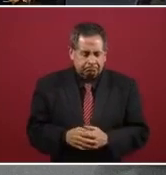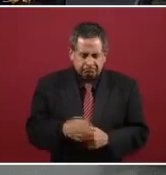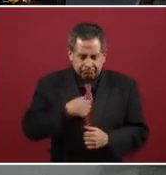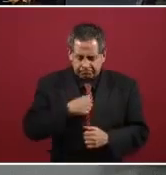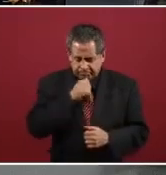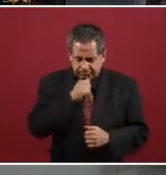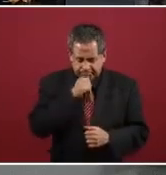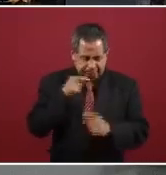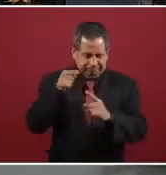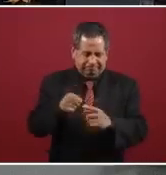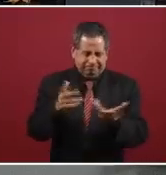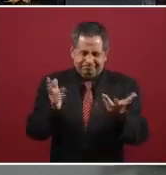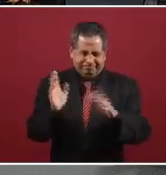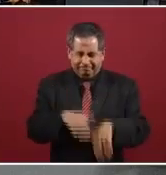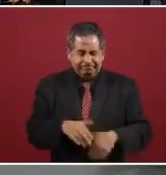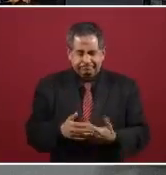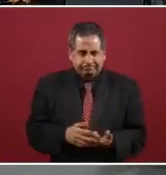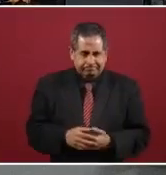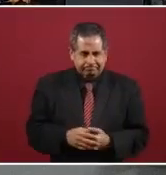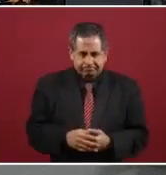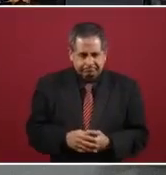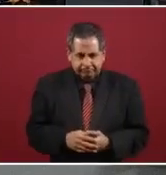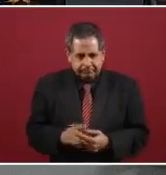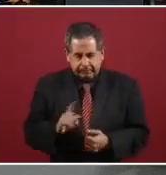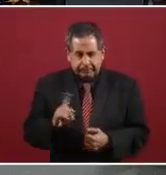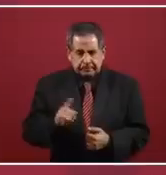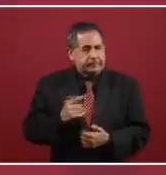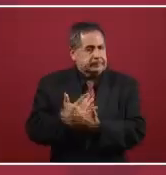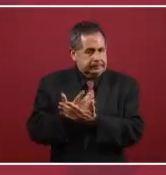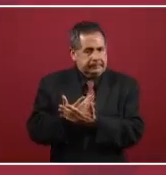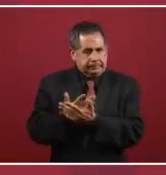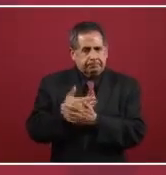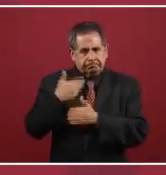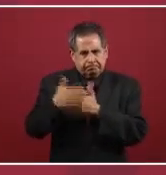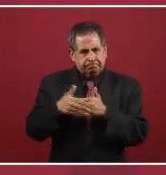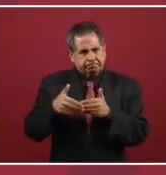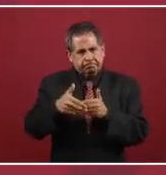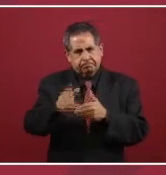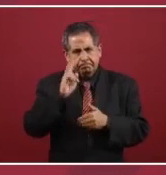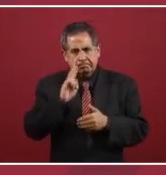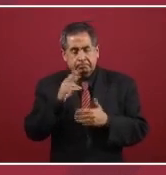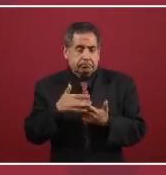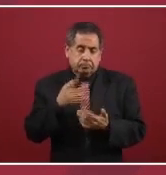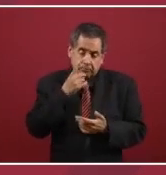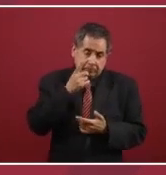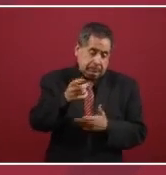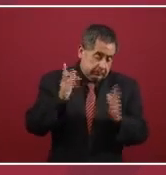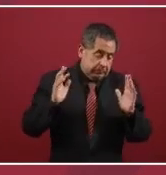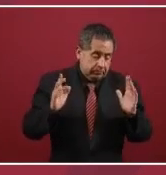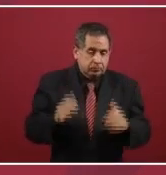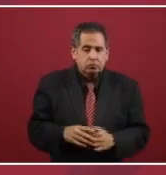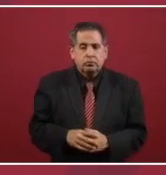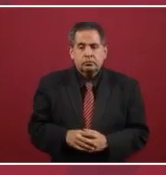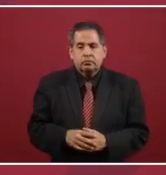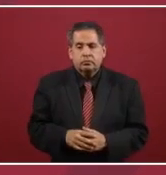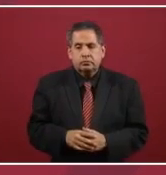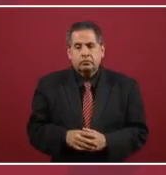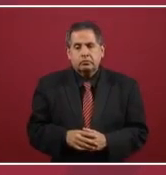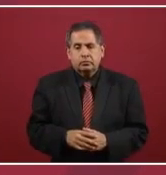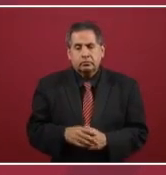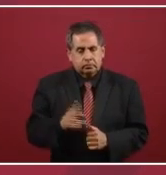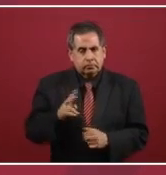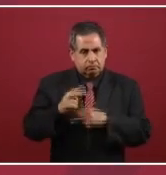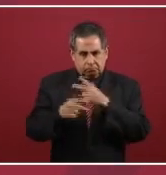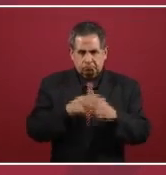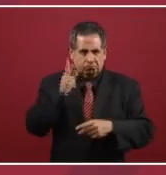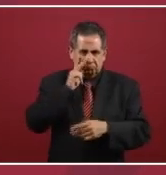tiene sentido eso. Vamos a esperarnos. Lo que sí les puedo decir es que, y eso lo